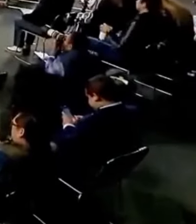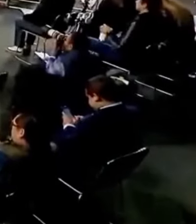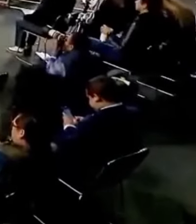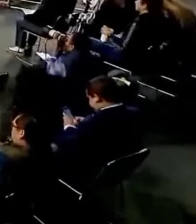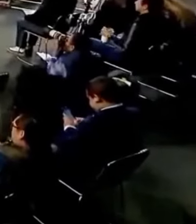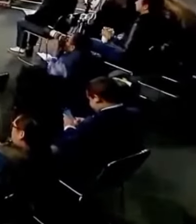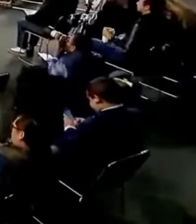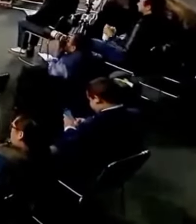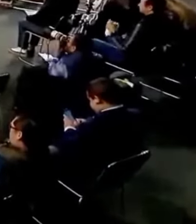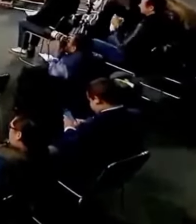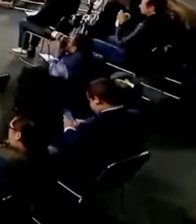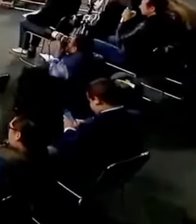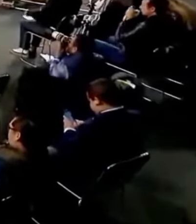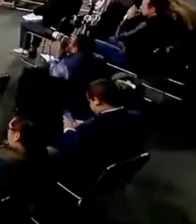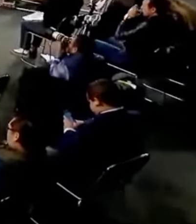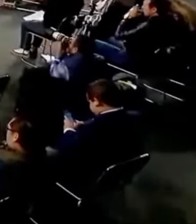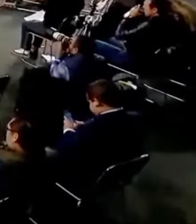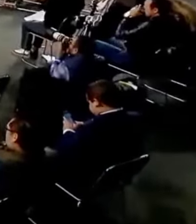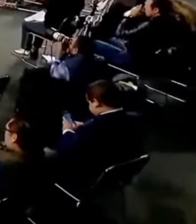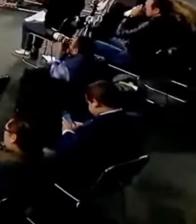allá atrás. Y todo eso,